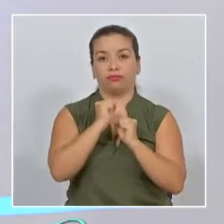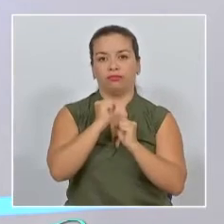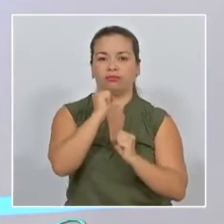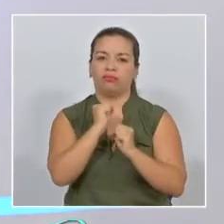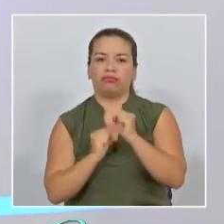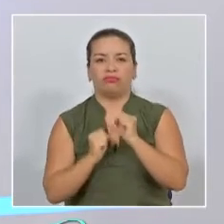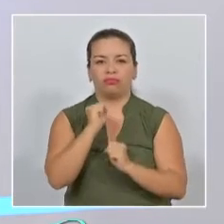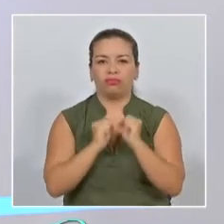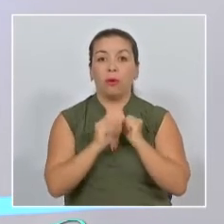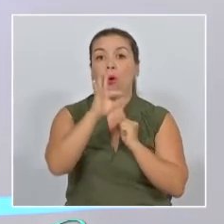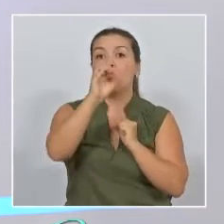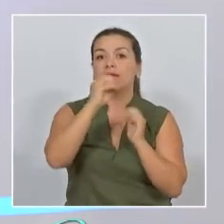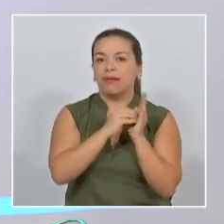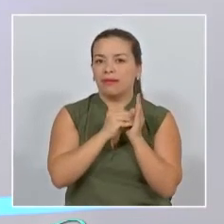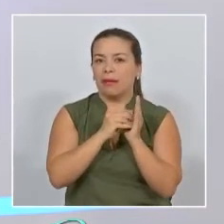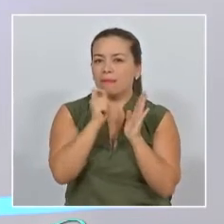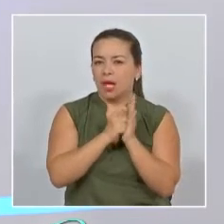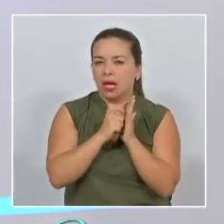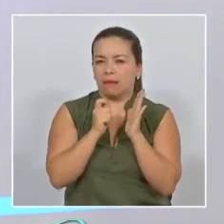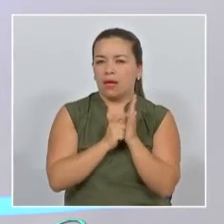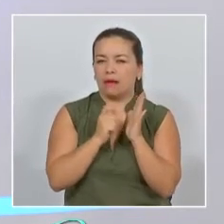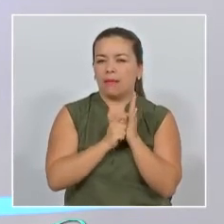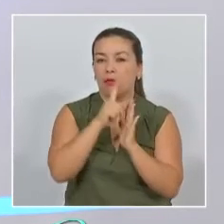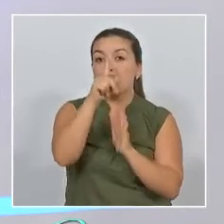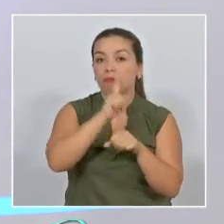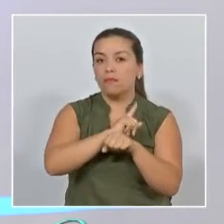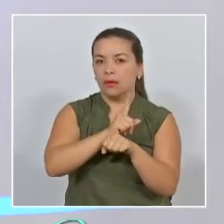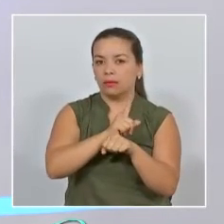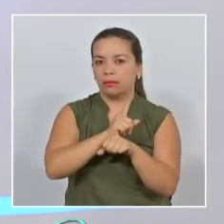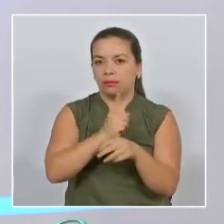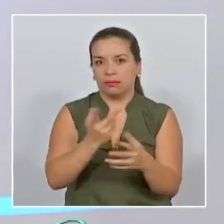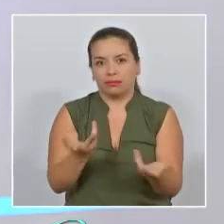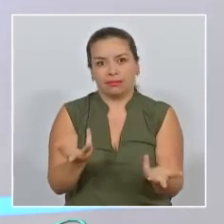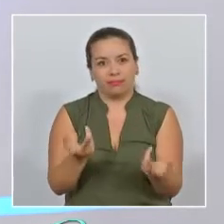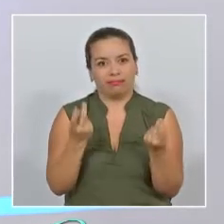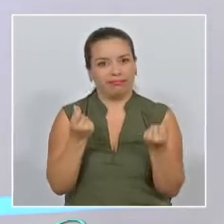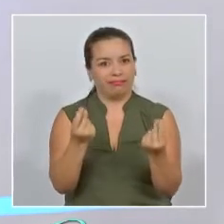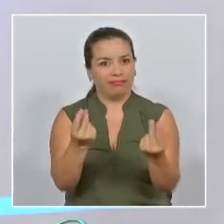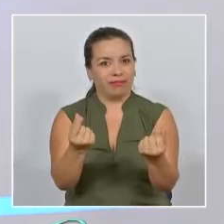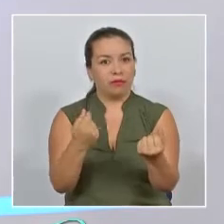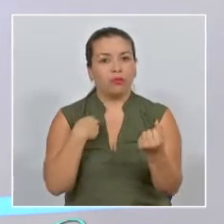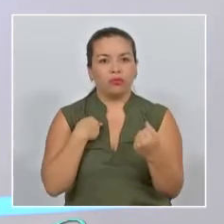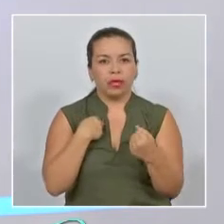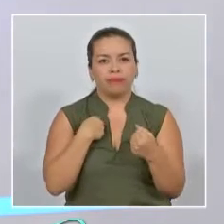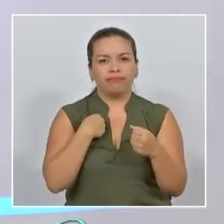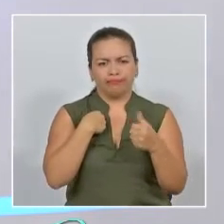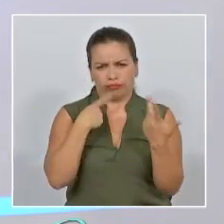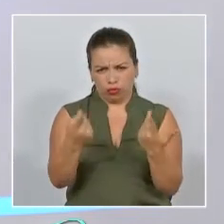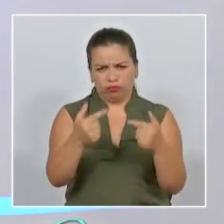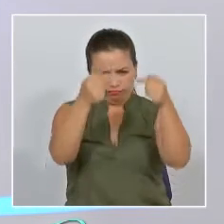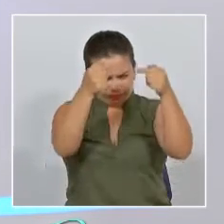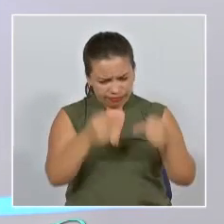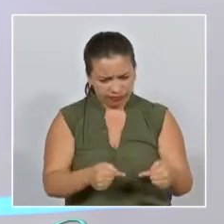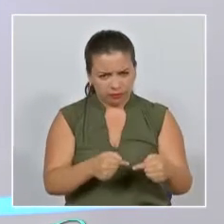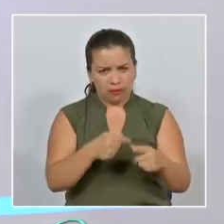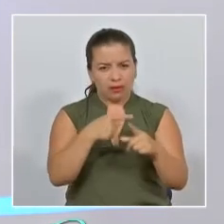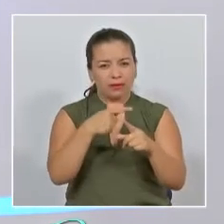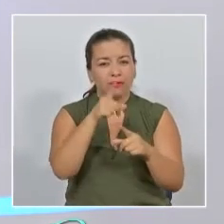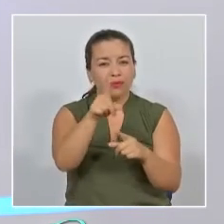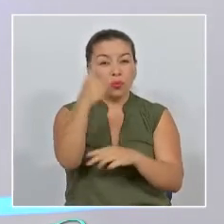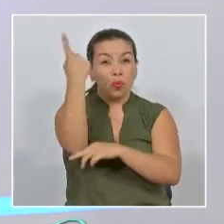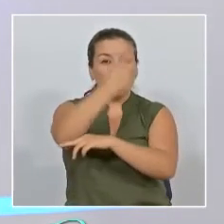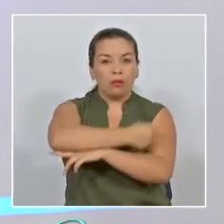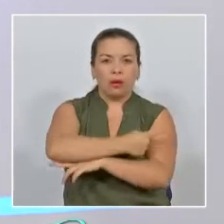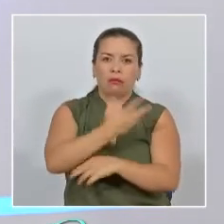80 veces aproximadamente por minuto. Y si ustedes multiplican eso por todo el día, son una gran